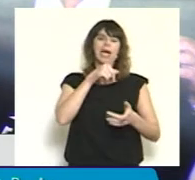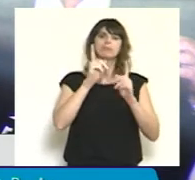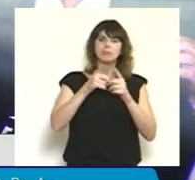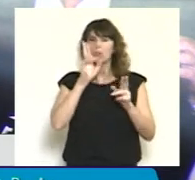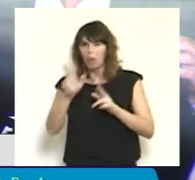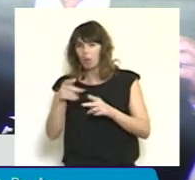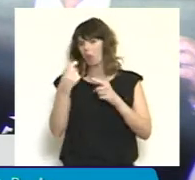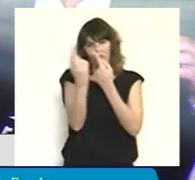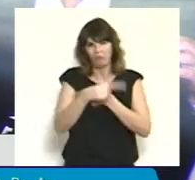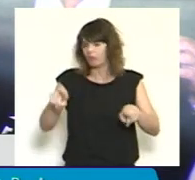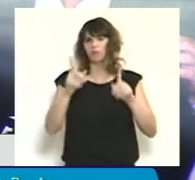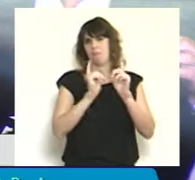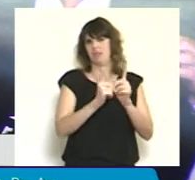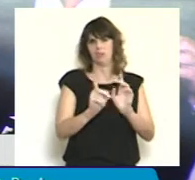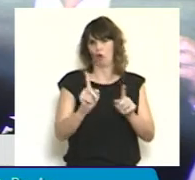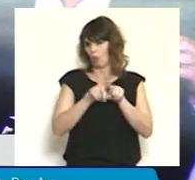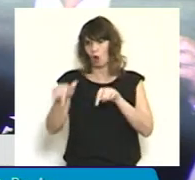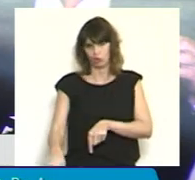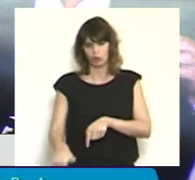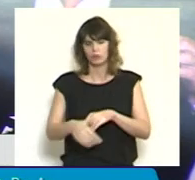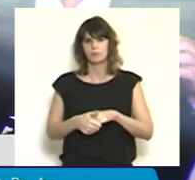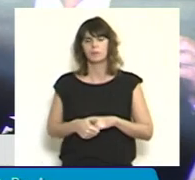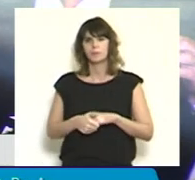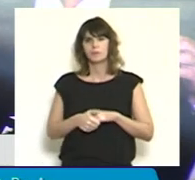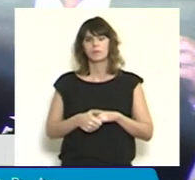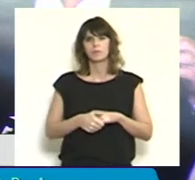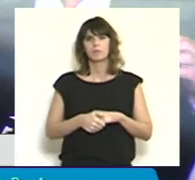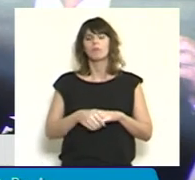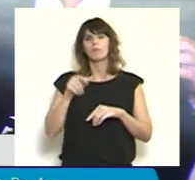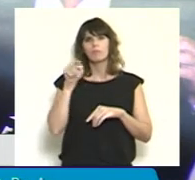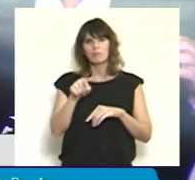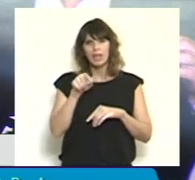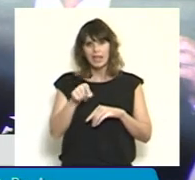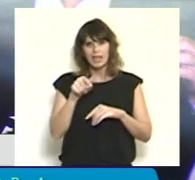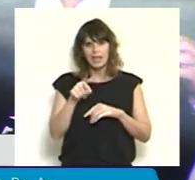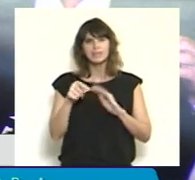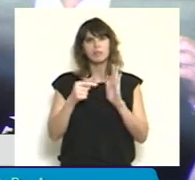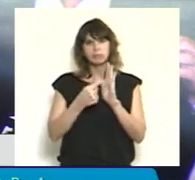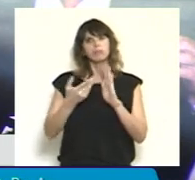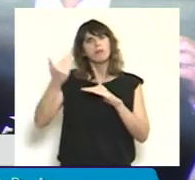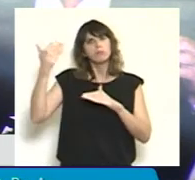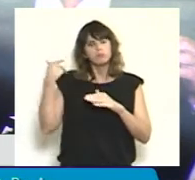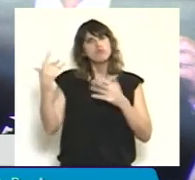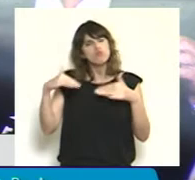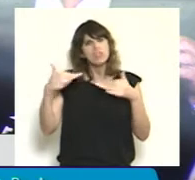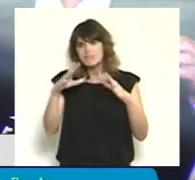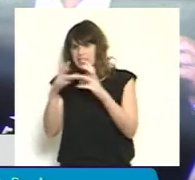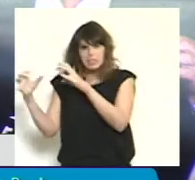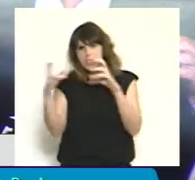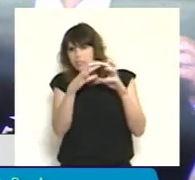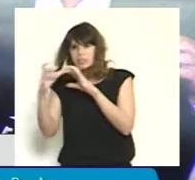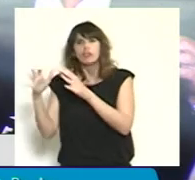y condiciones laborales actuales. Como recordarán, había sido una cuestión muy complicada de